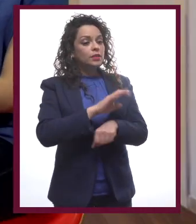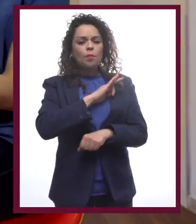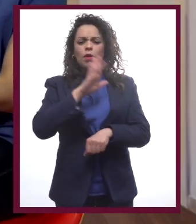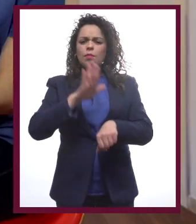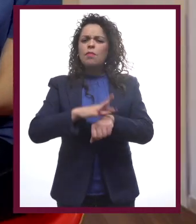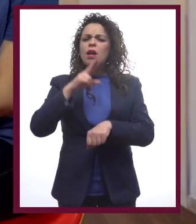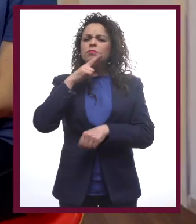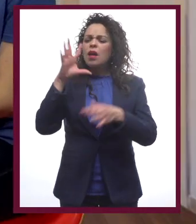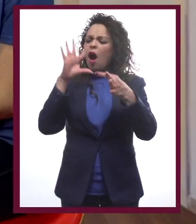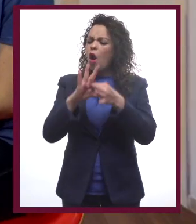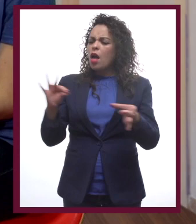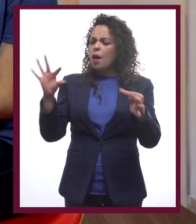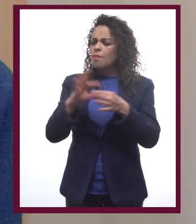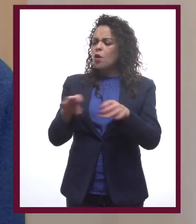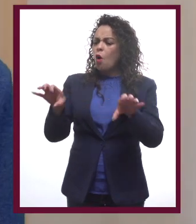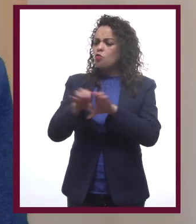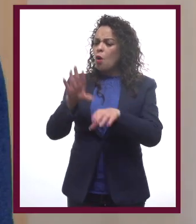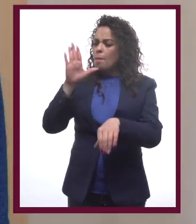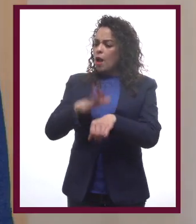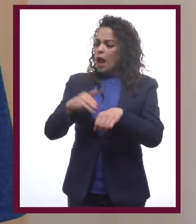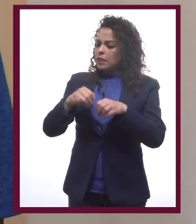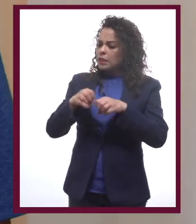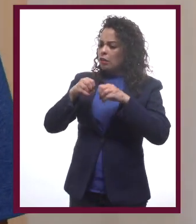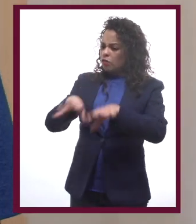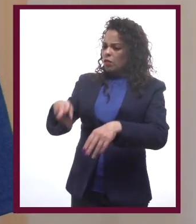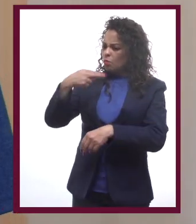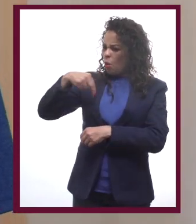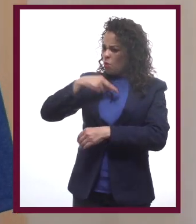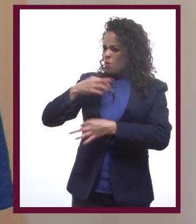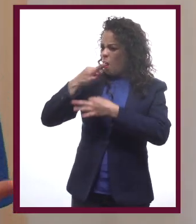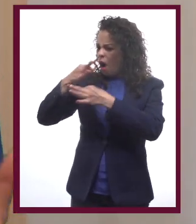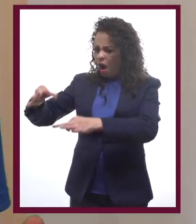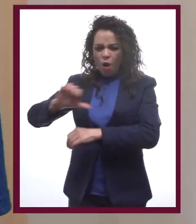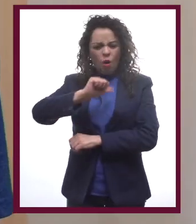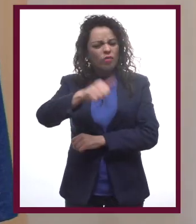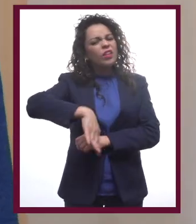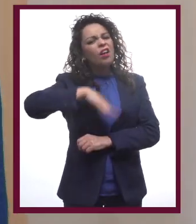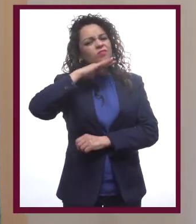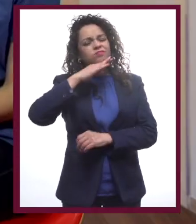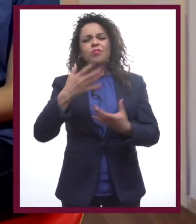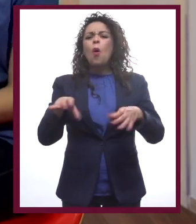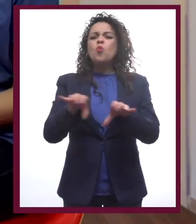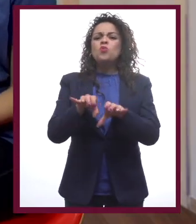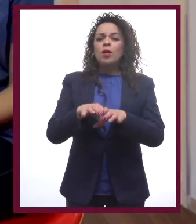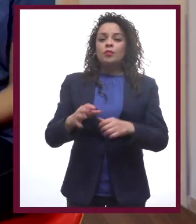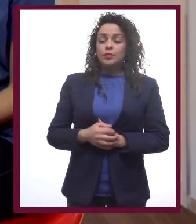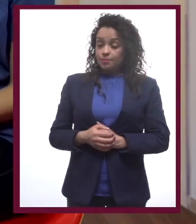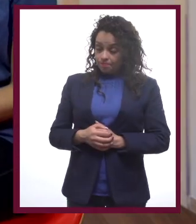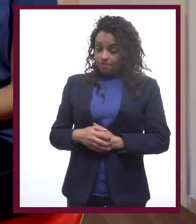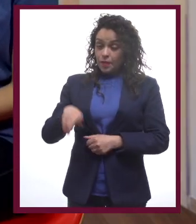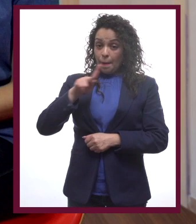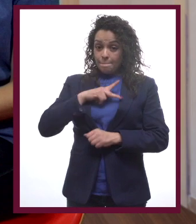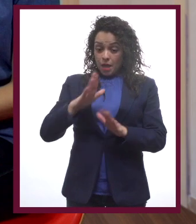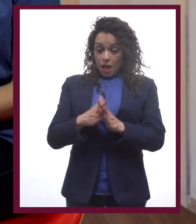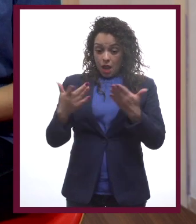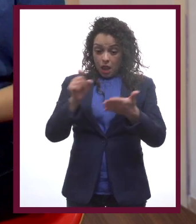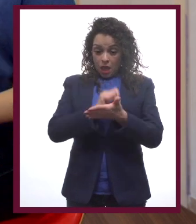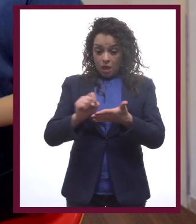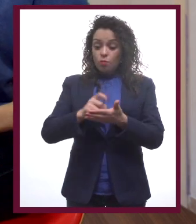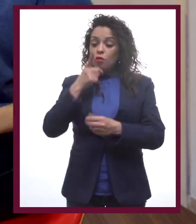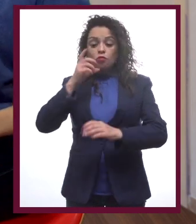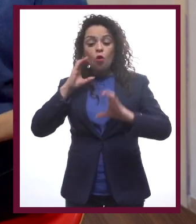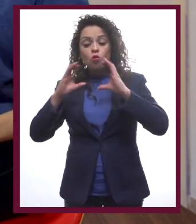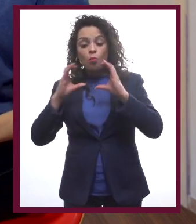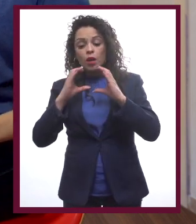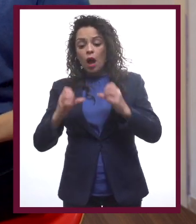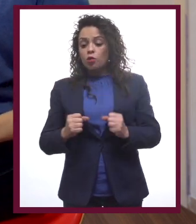días. ¿Nos puede explicar mejor esto de que preferimos un tipo de información sobre otra? En efecto, en mi libro